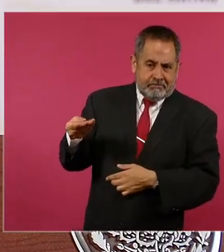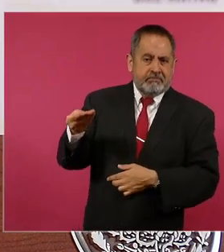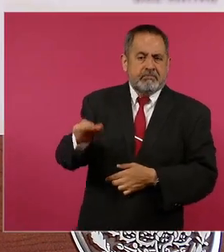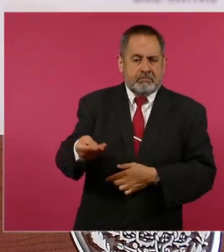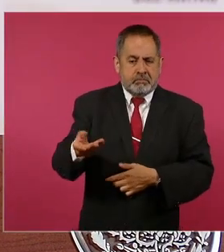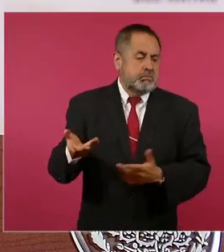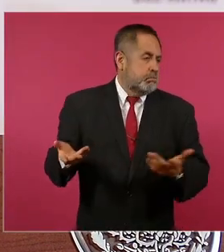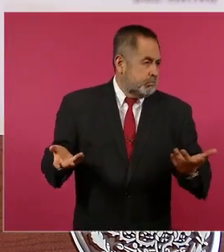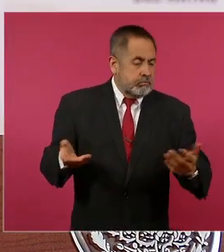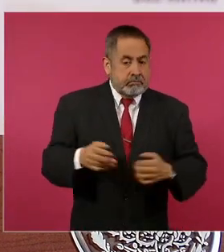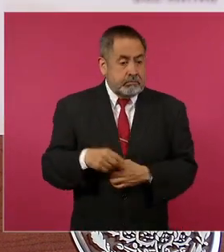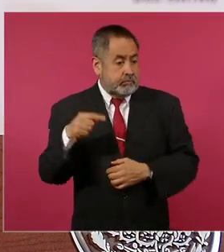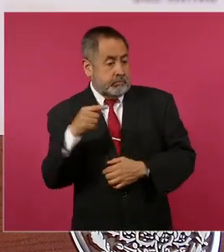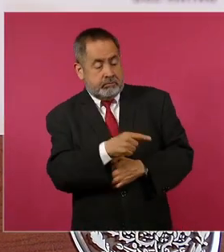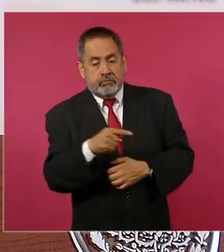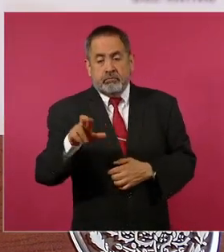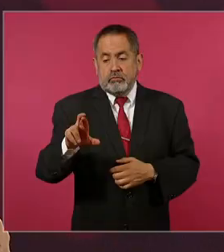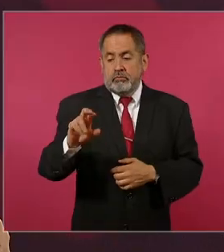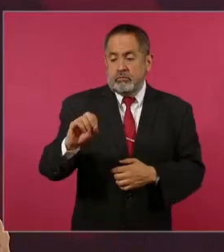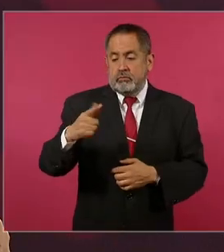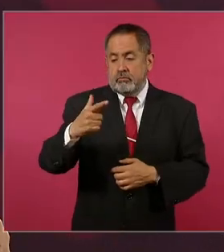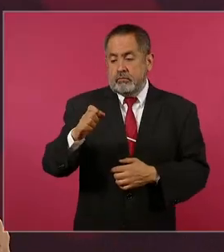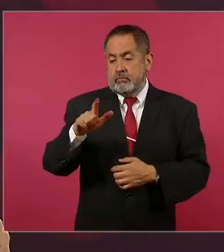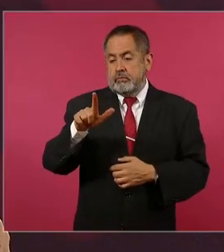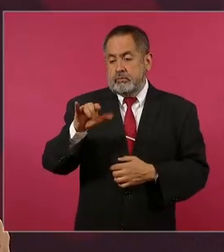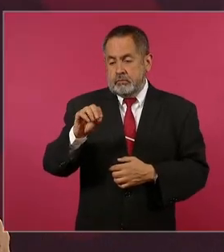Rogelio es un